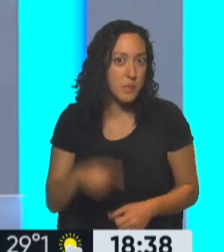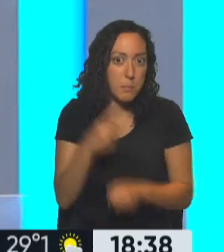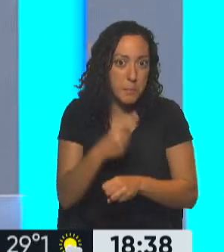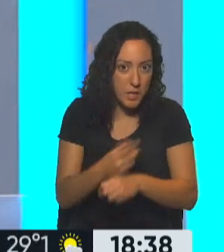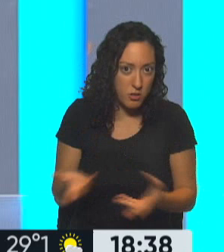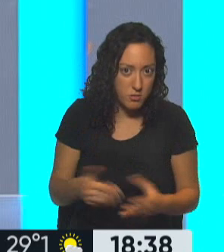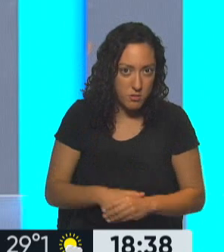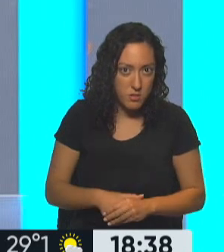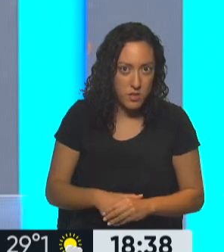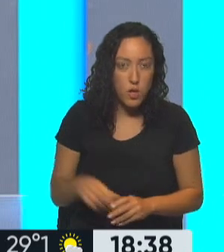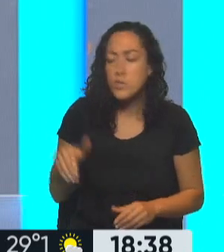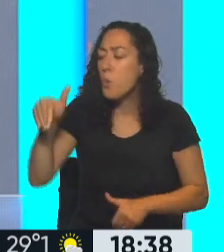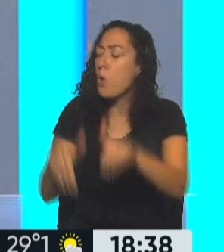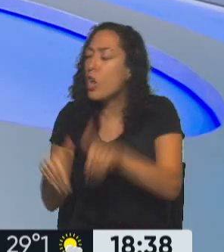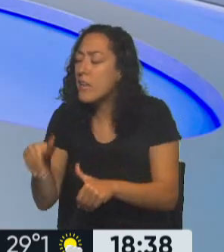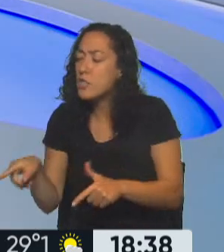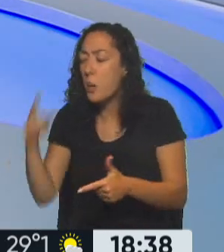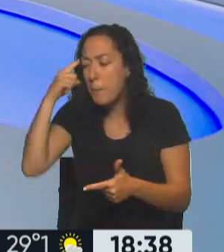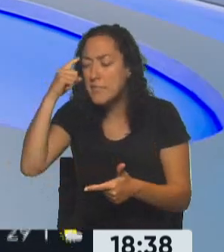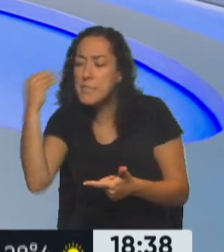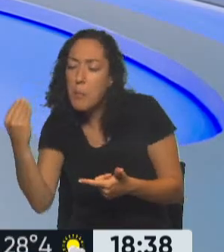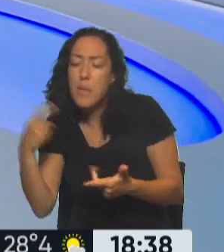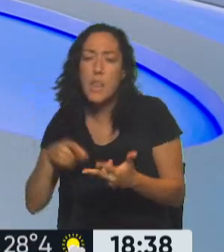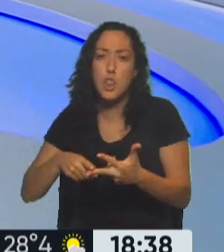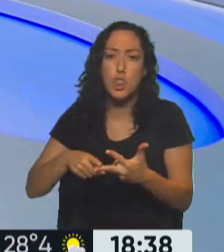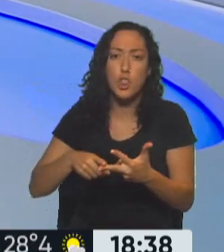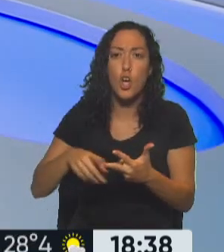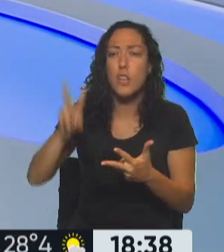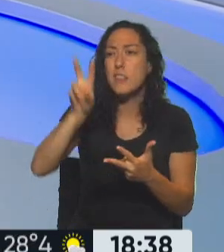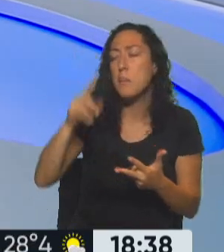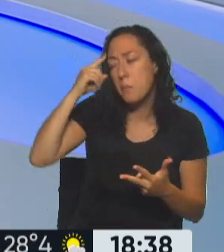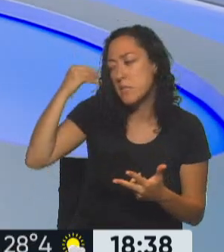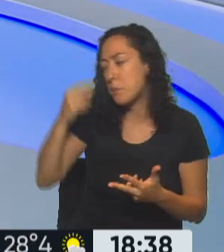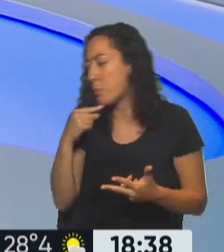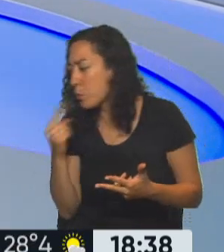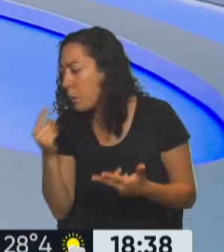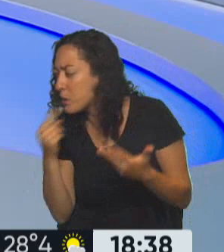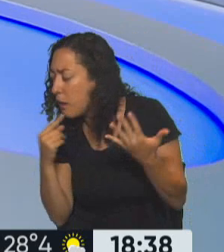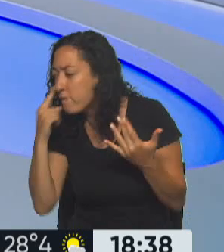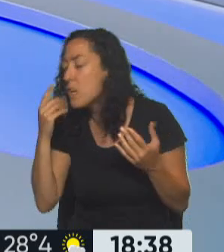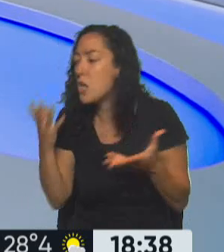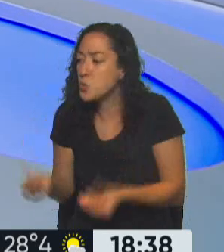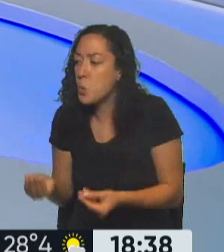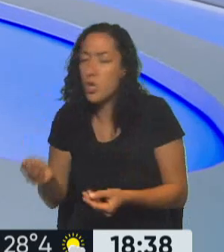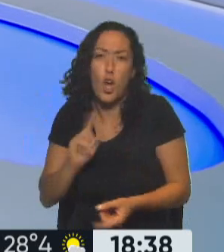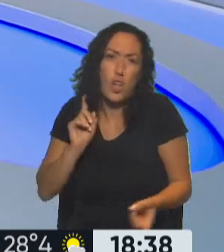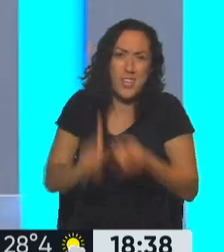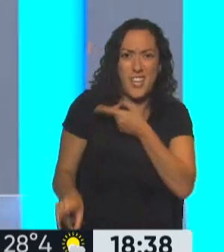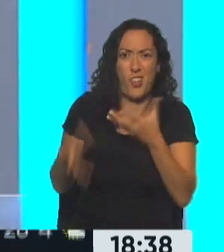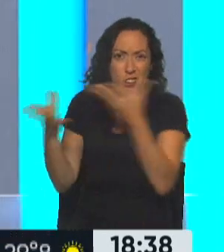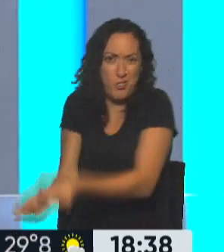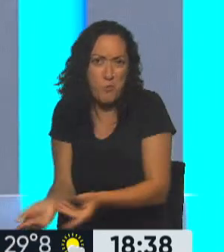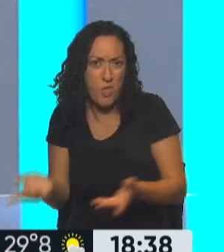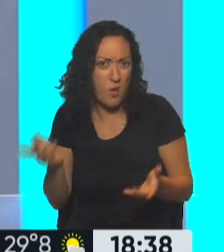preguntas cómo vota, qué piensa de tal tema, de tal otro, y después ves si lo ayudas. Vos lo ayudas. Tu primera reacción